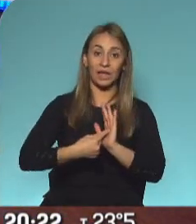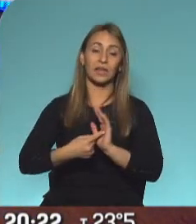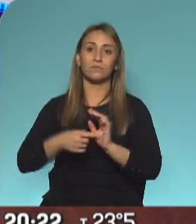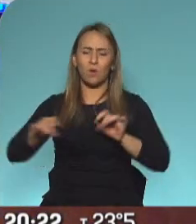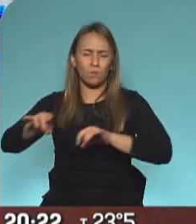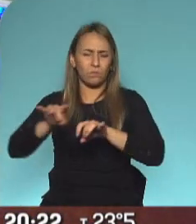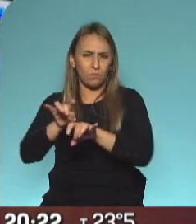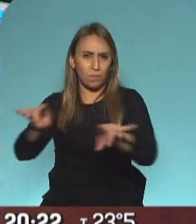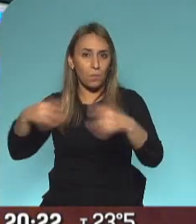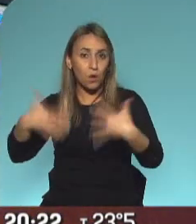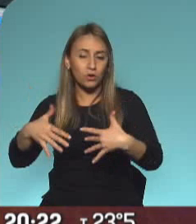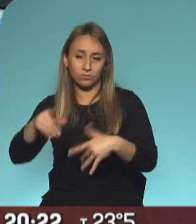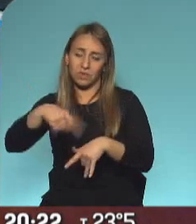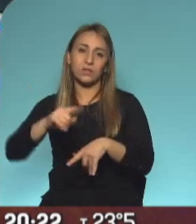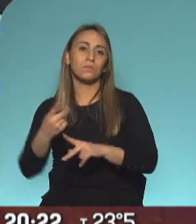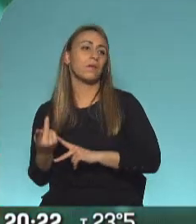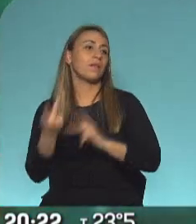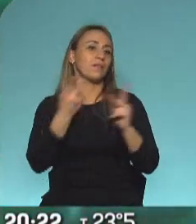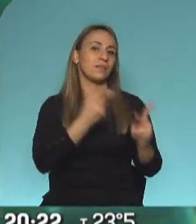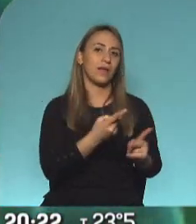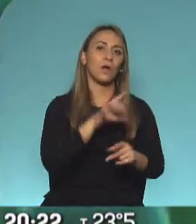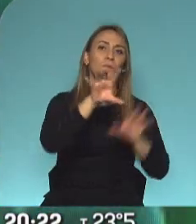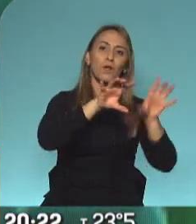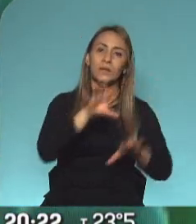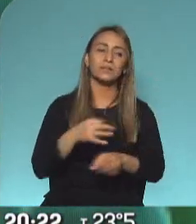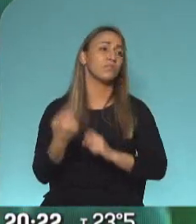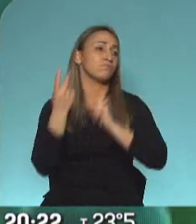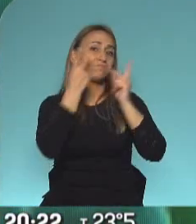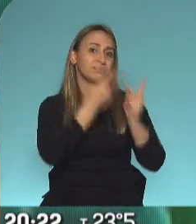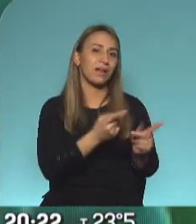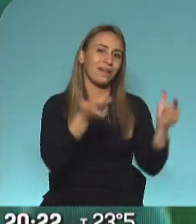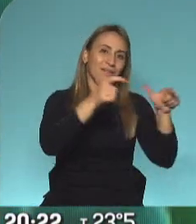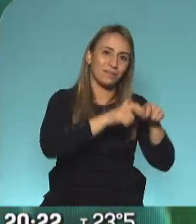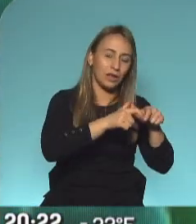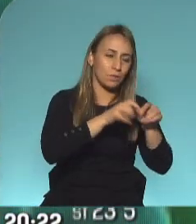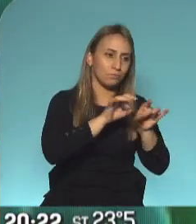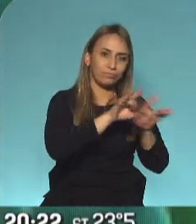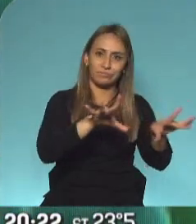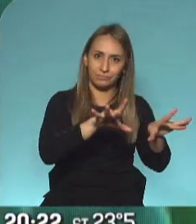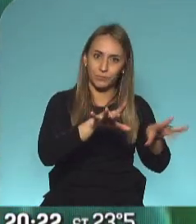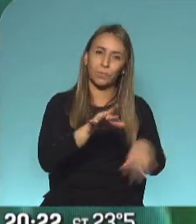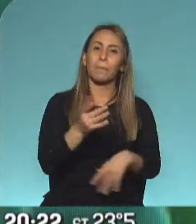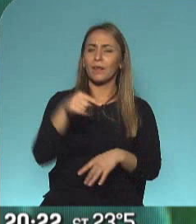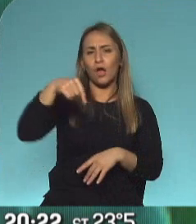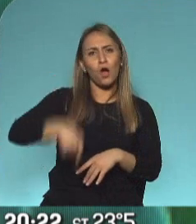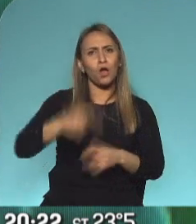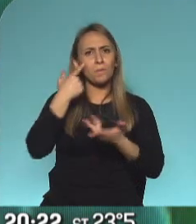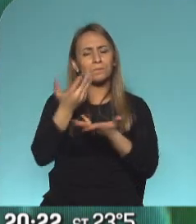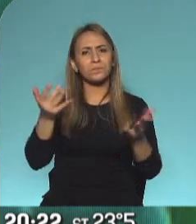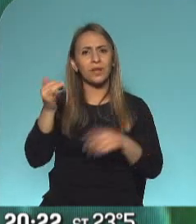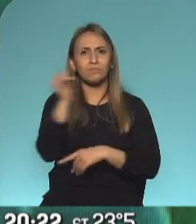interior y en el interior se reúnen. Mire, hoy mostraban una imagen de acá de Palermo, sí,